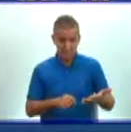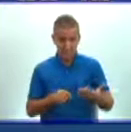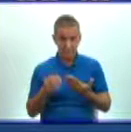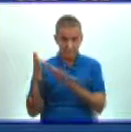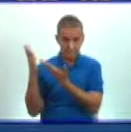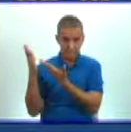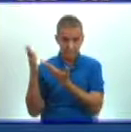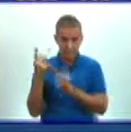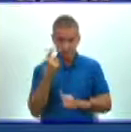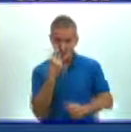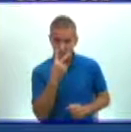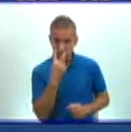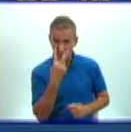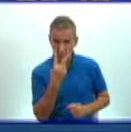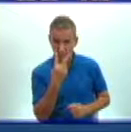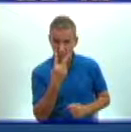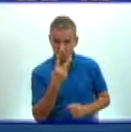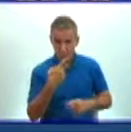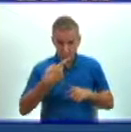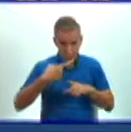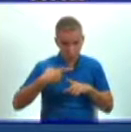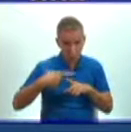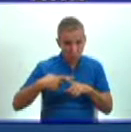Fíjense, esta es otra oportunidad.